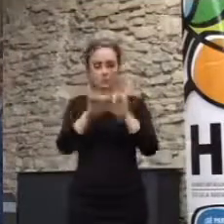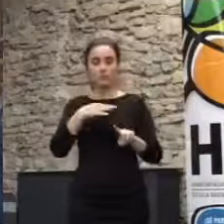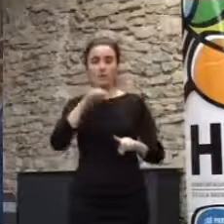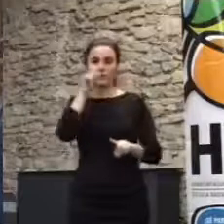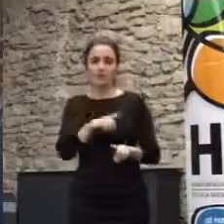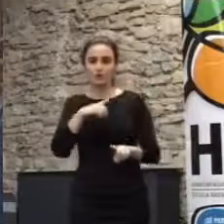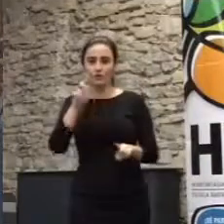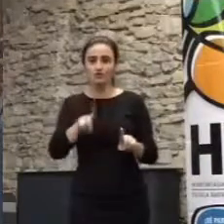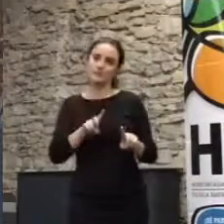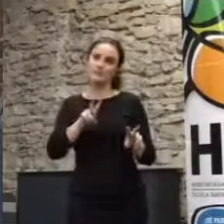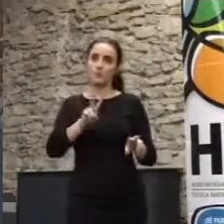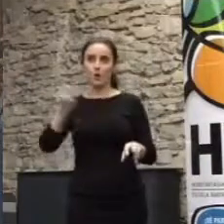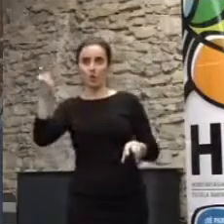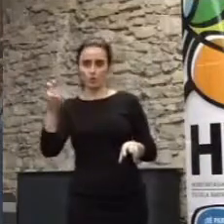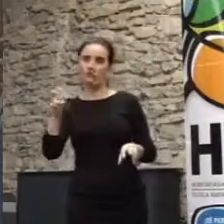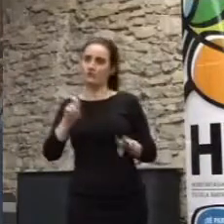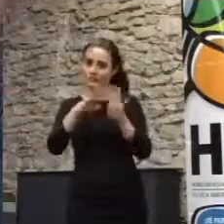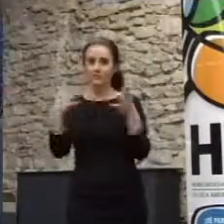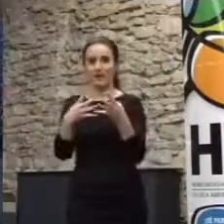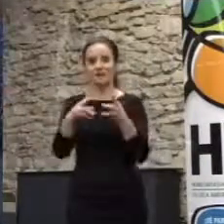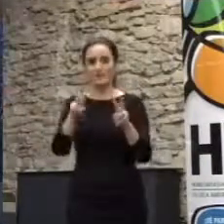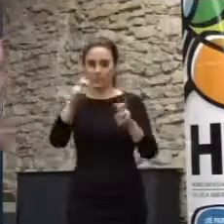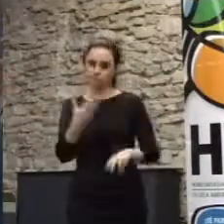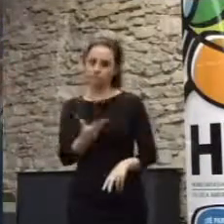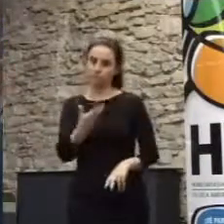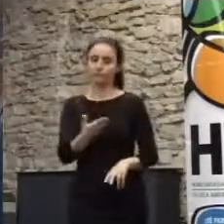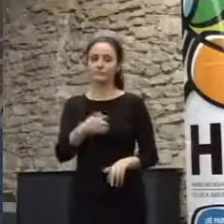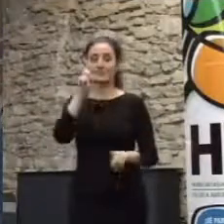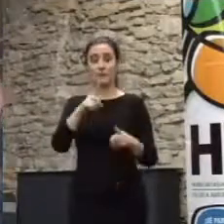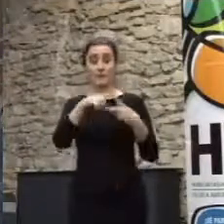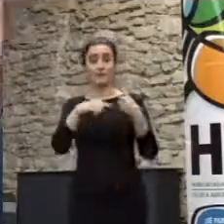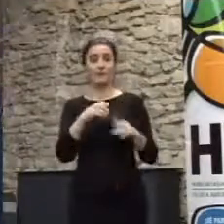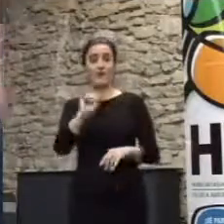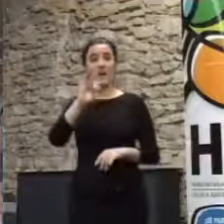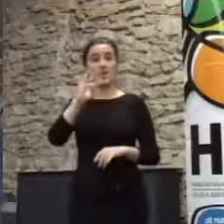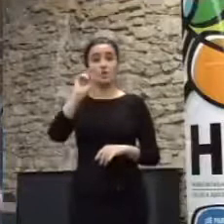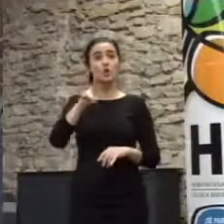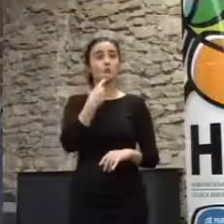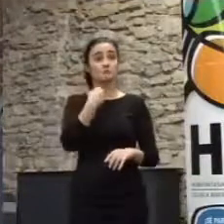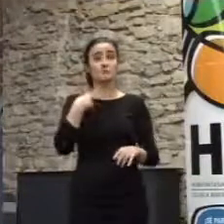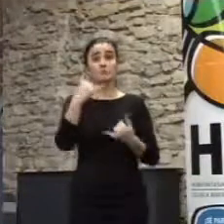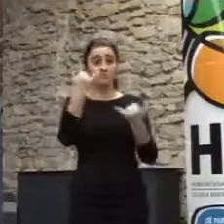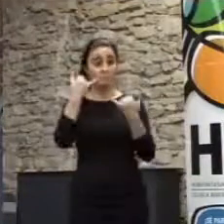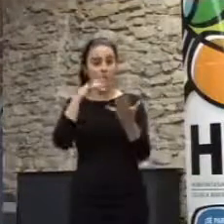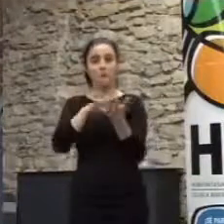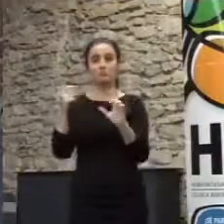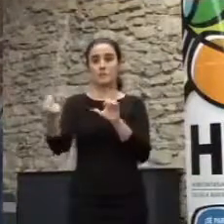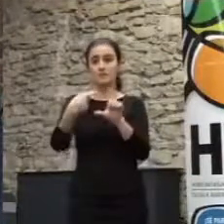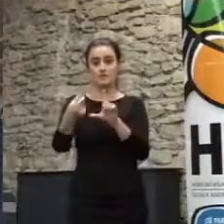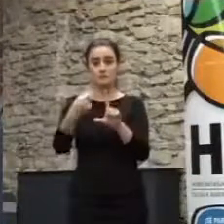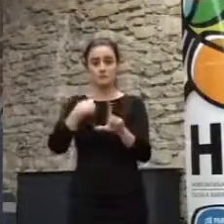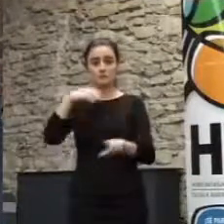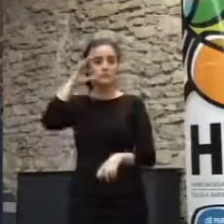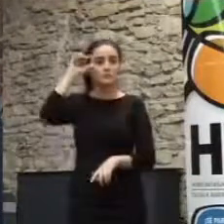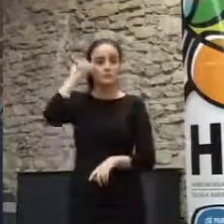tema de Internet. Y luego, evidentemente, lo que dice Aitor, cuando recibes llamadas o recibes mails, escuchas